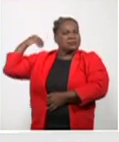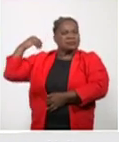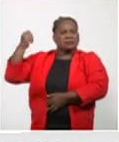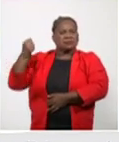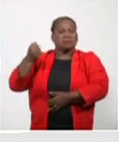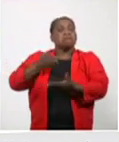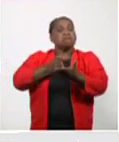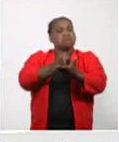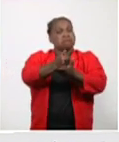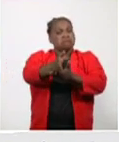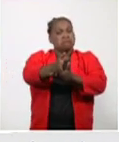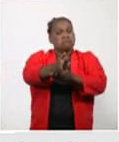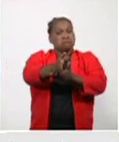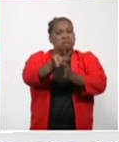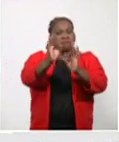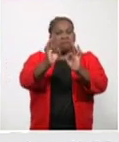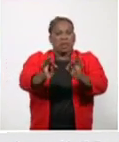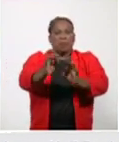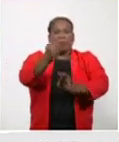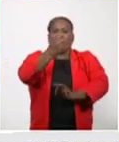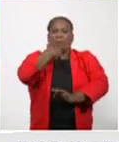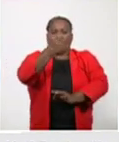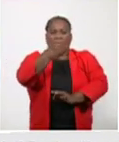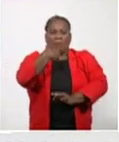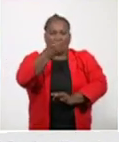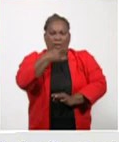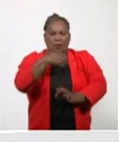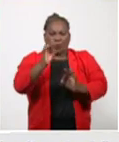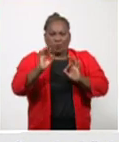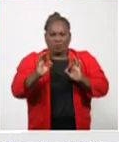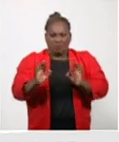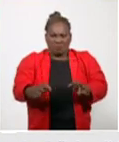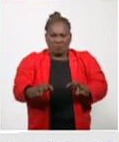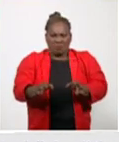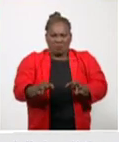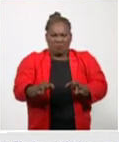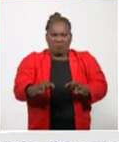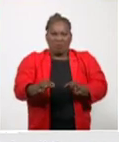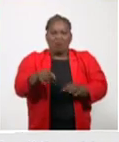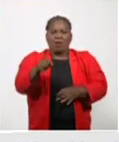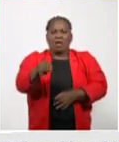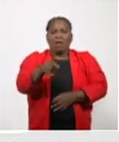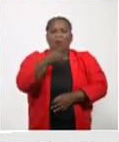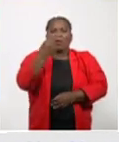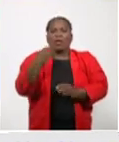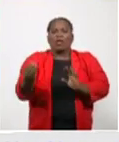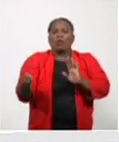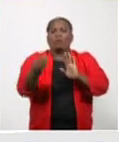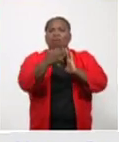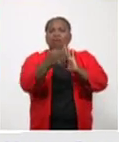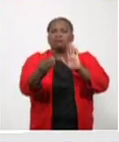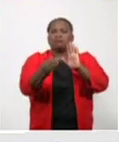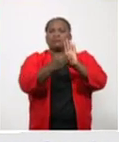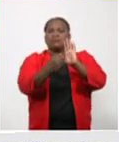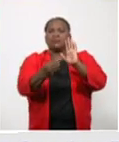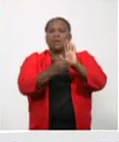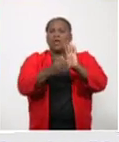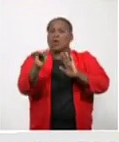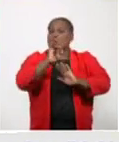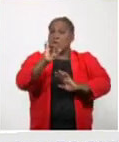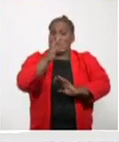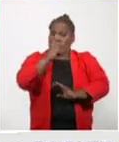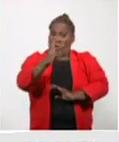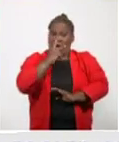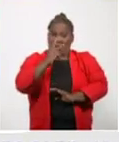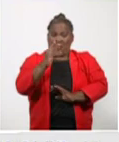mantiene los mismos medicamentos que hemos ido agregando, porque este es un protocolo que no es el mismo desde